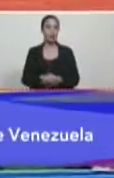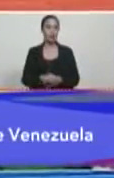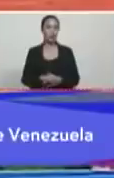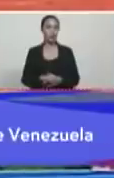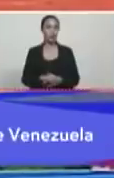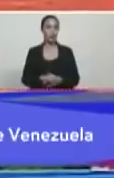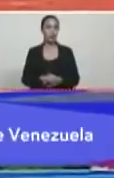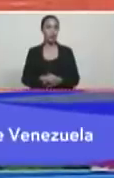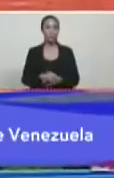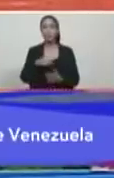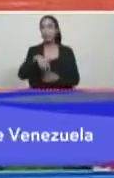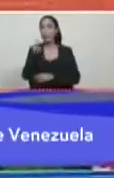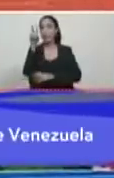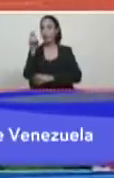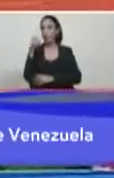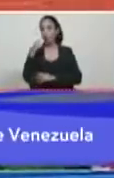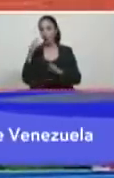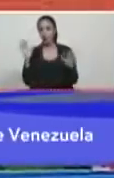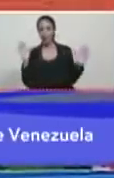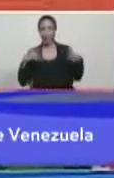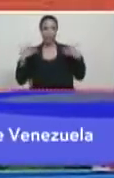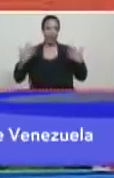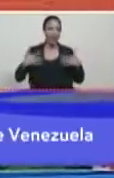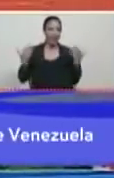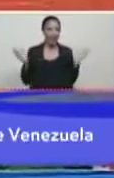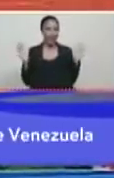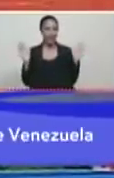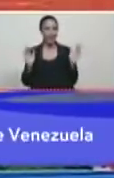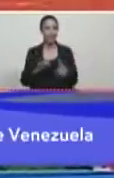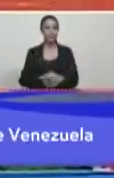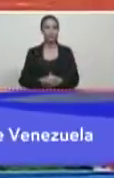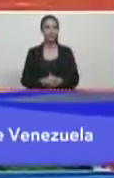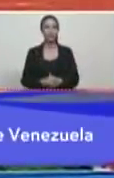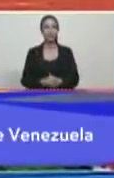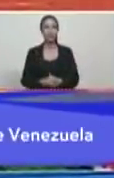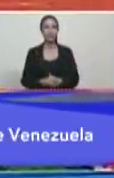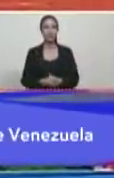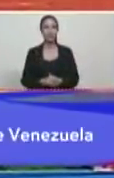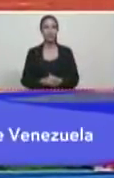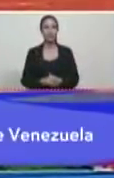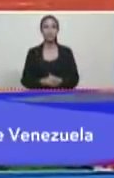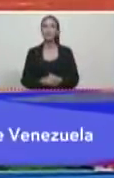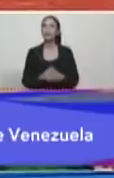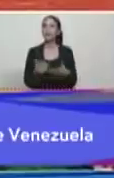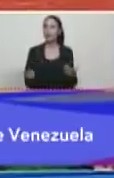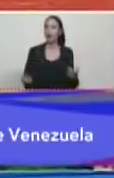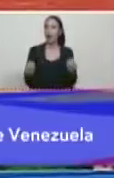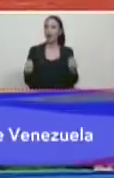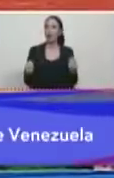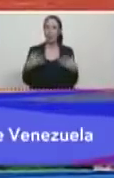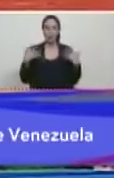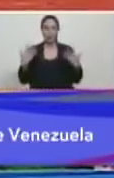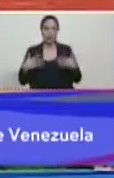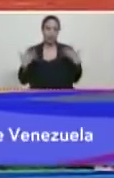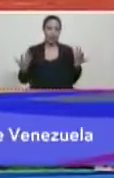Es viernes y el cuerpo lo sabe. ¿Y cómo tú sabes que lo